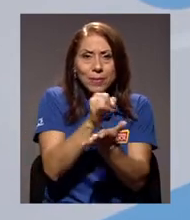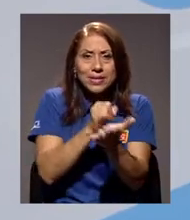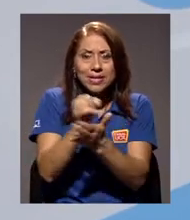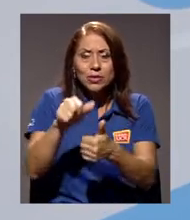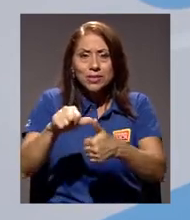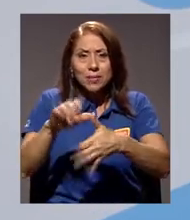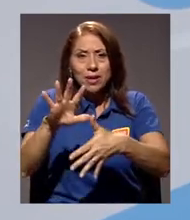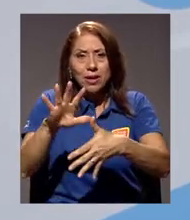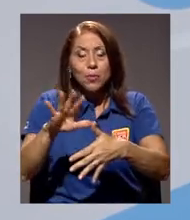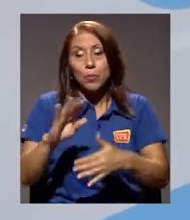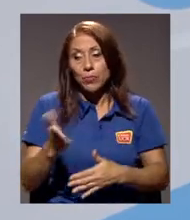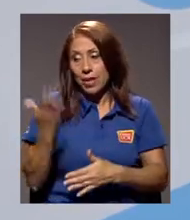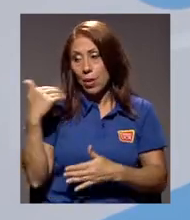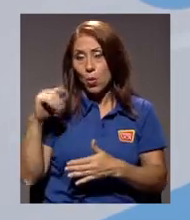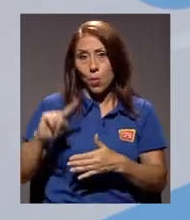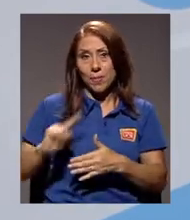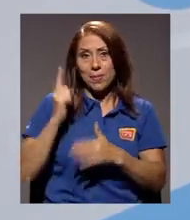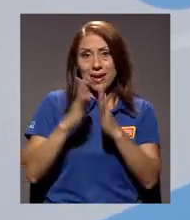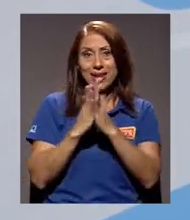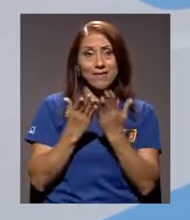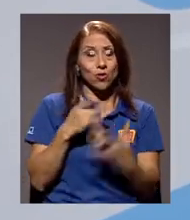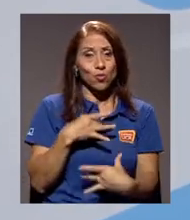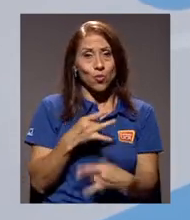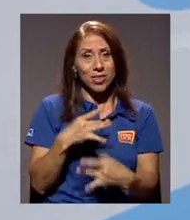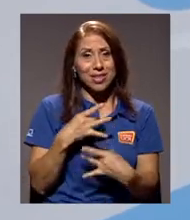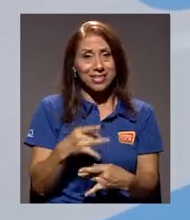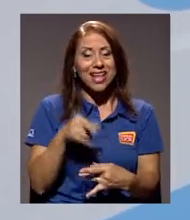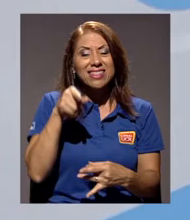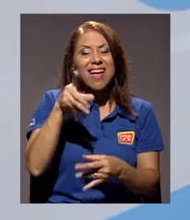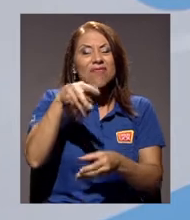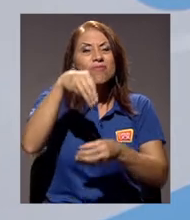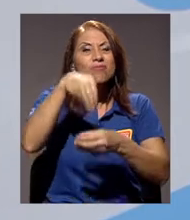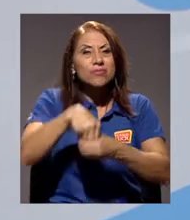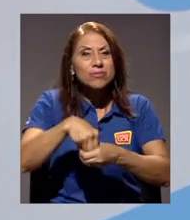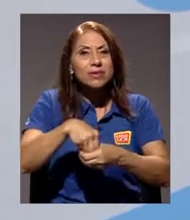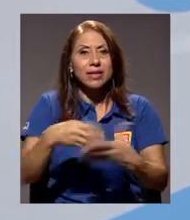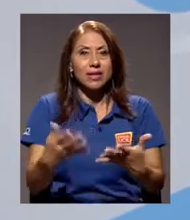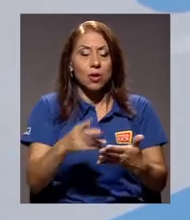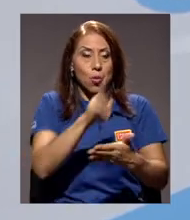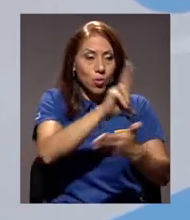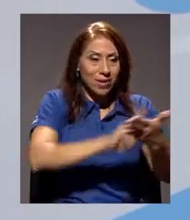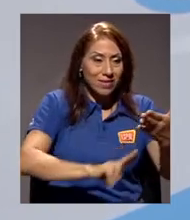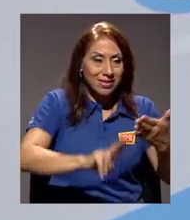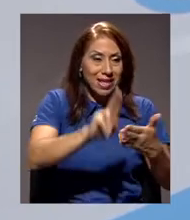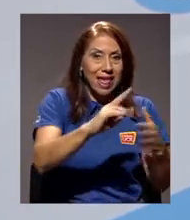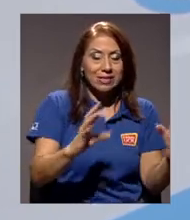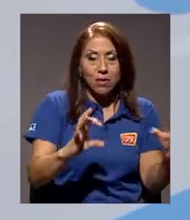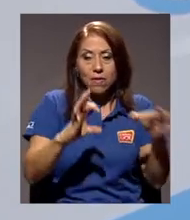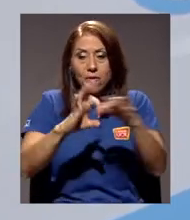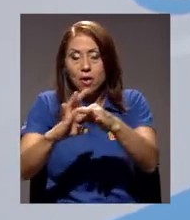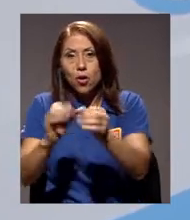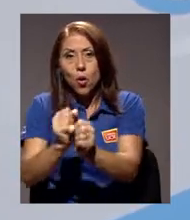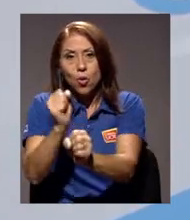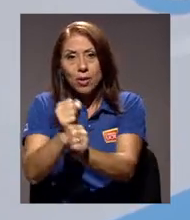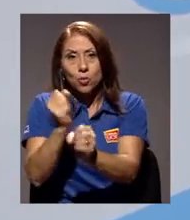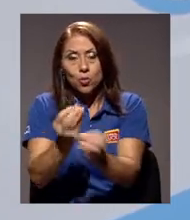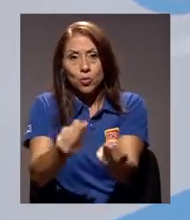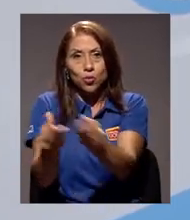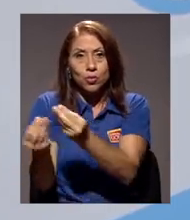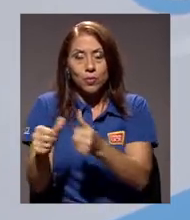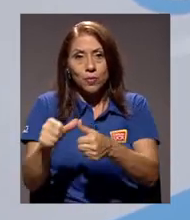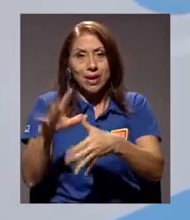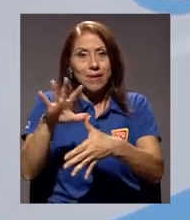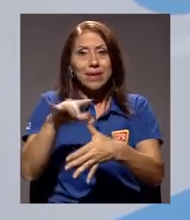sacamos un primer libro muy interesante sobre de vinculación de las universidades con el mundo productivo en iberoamérica